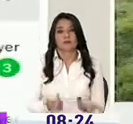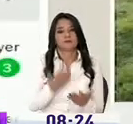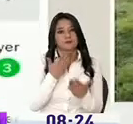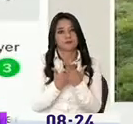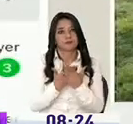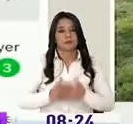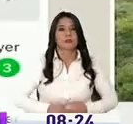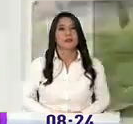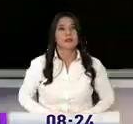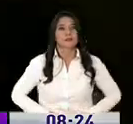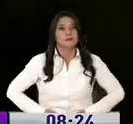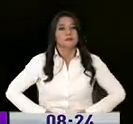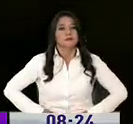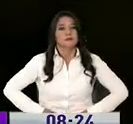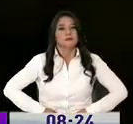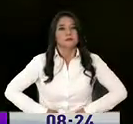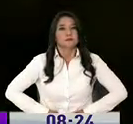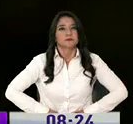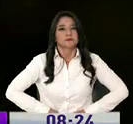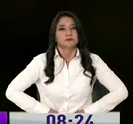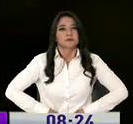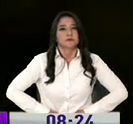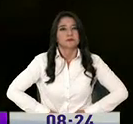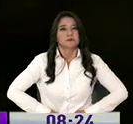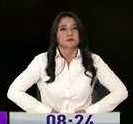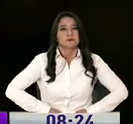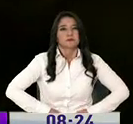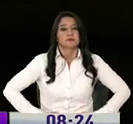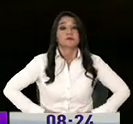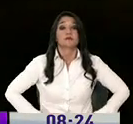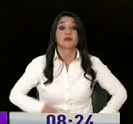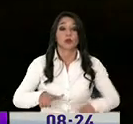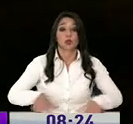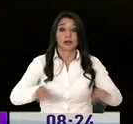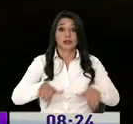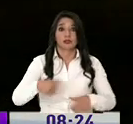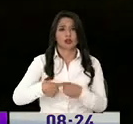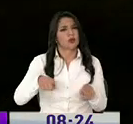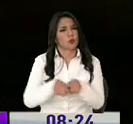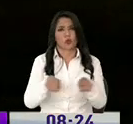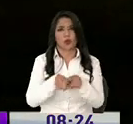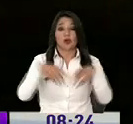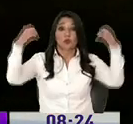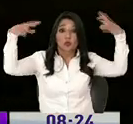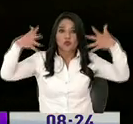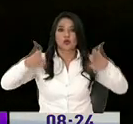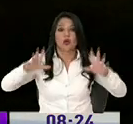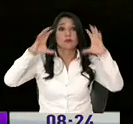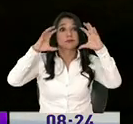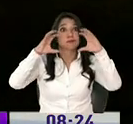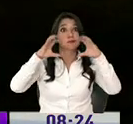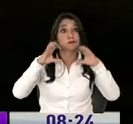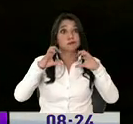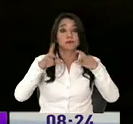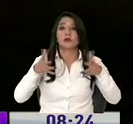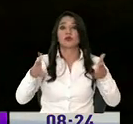agradecidos. Así hay muchas zonas de Quito. Empresa Eléctrica, no sea malito. Así está Quito en muchas zonas. Simón